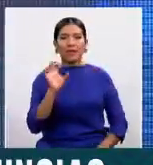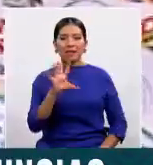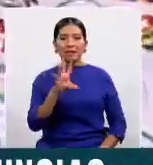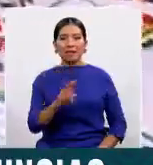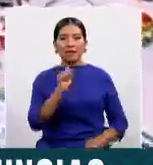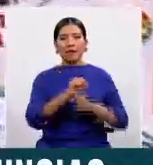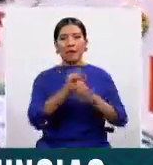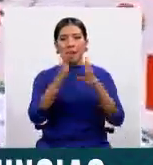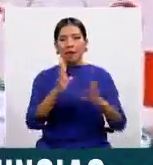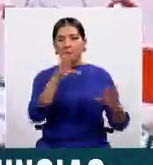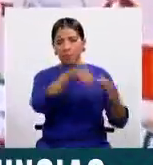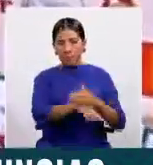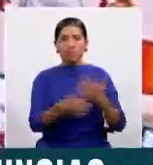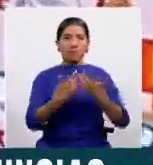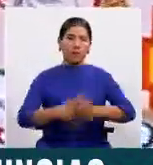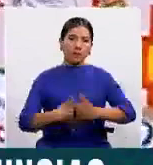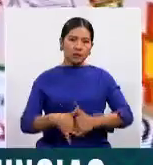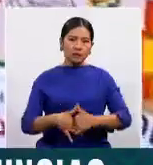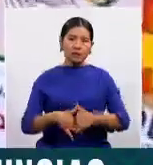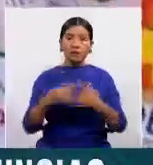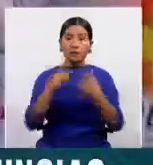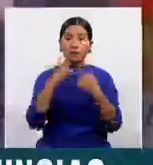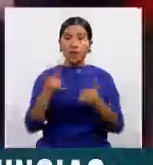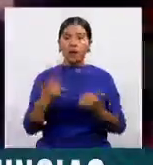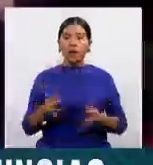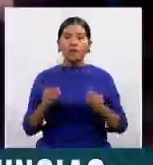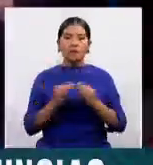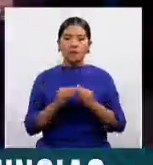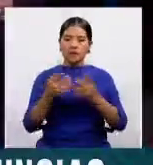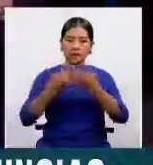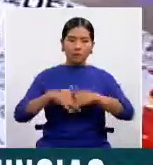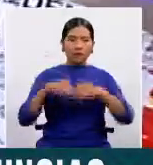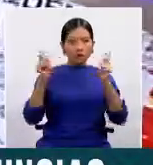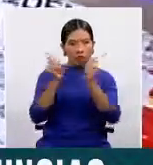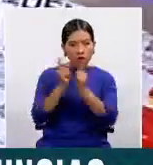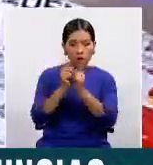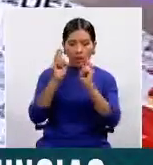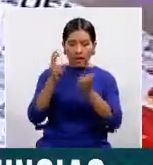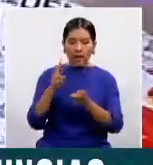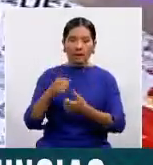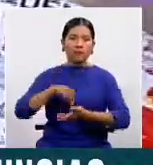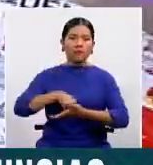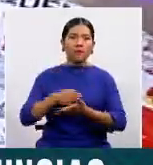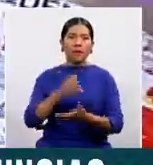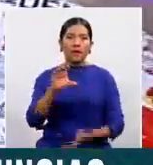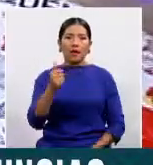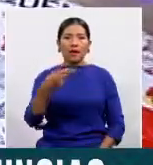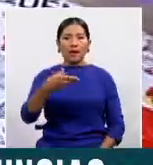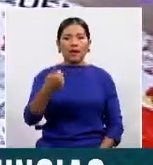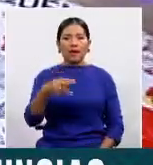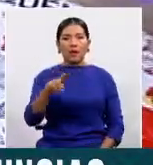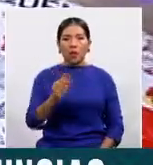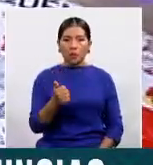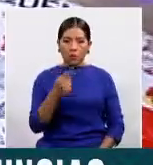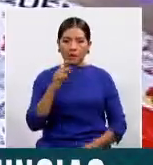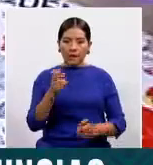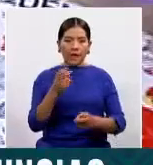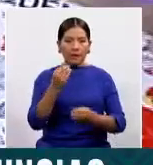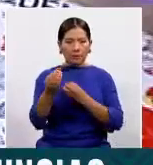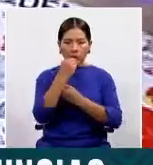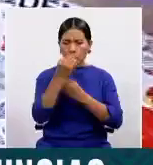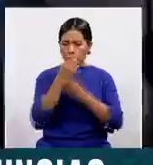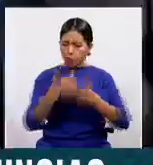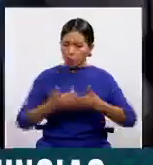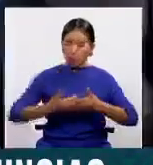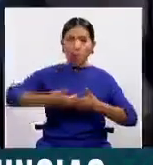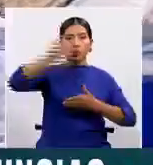empresa. Gerente de Granja Samiri, es una pequeña empresa. Sabemos que la cañagua es un superalimento considerado por su